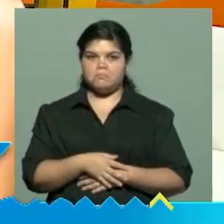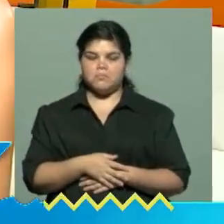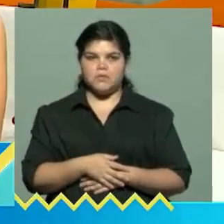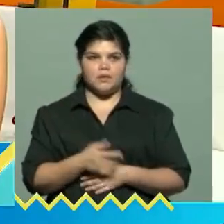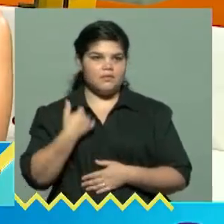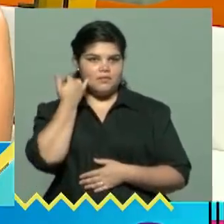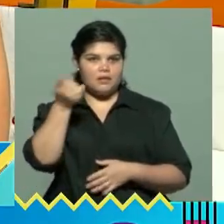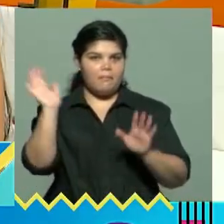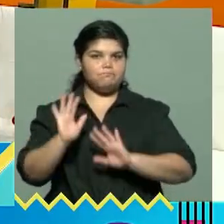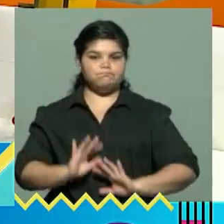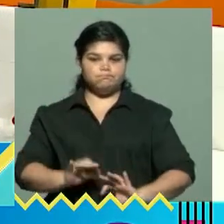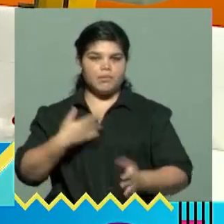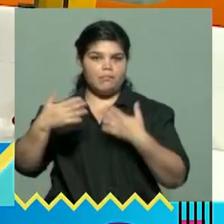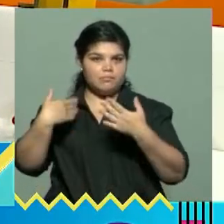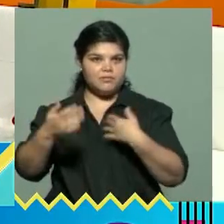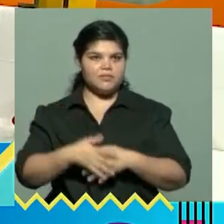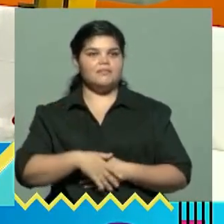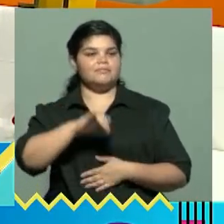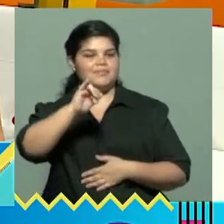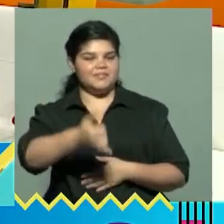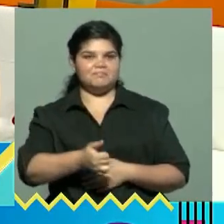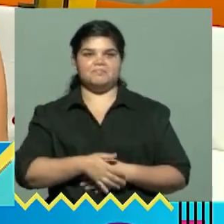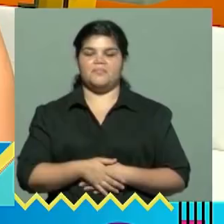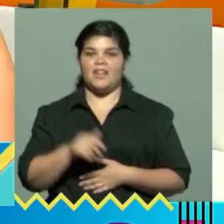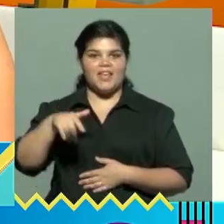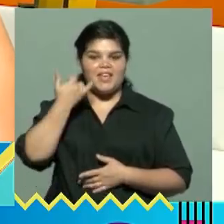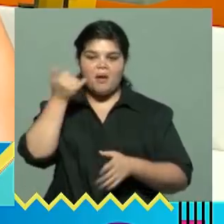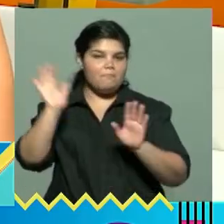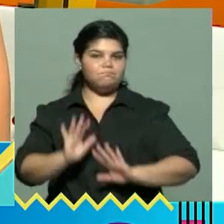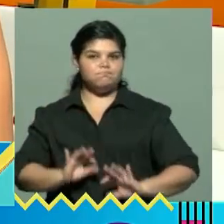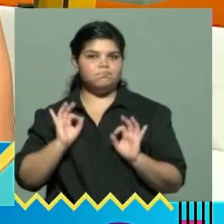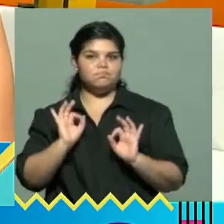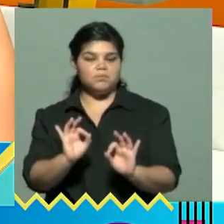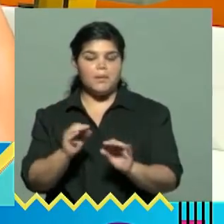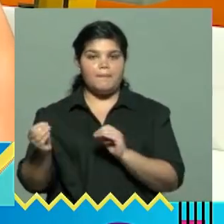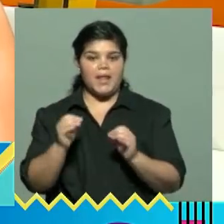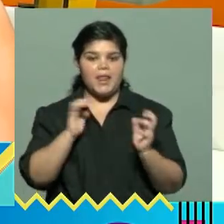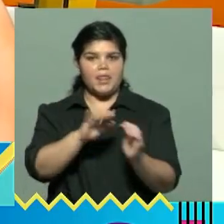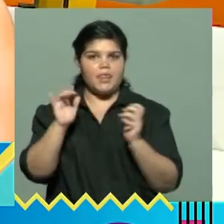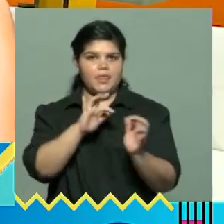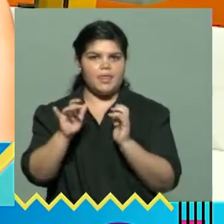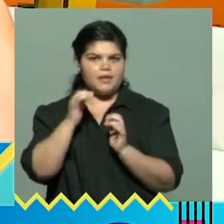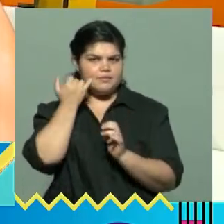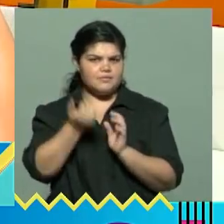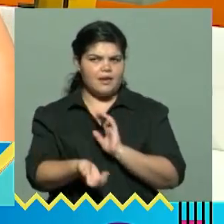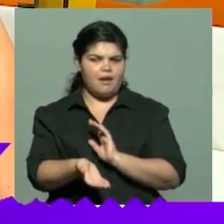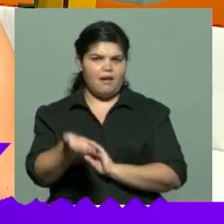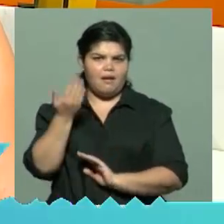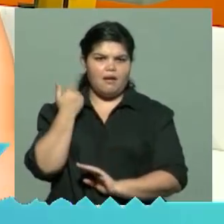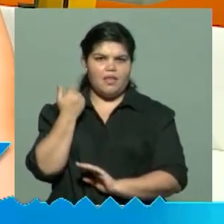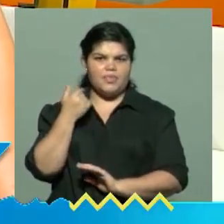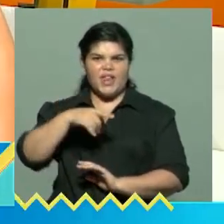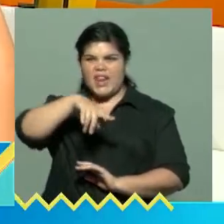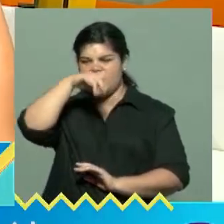Estamos listas para el debate. Sí, obviamente, listas para el debate. Y un debate que ya se dio, podría decirse, a